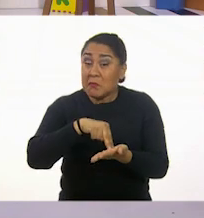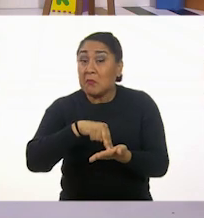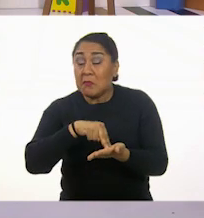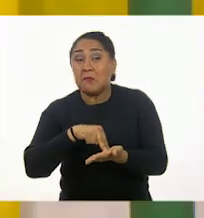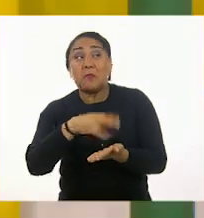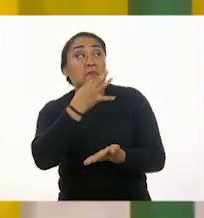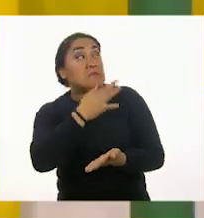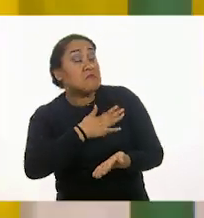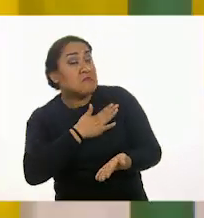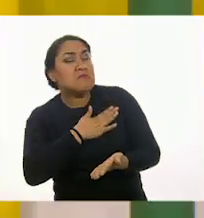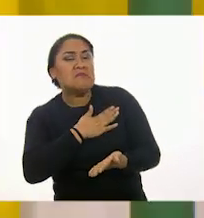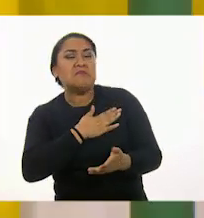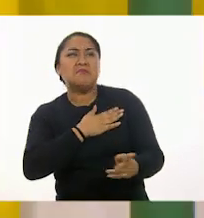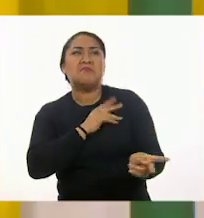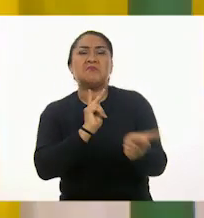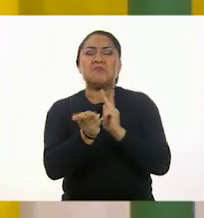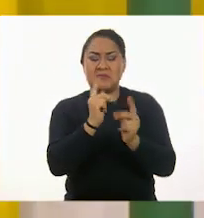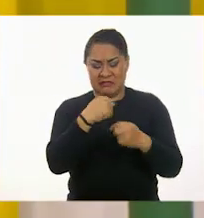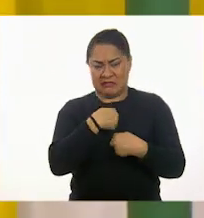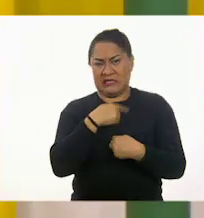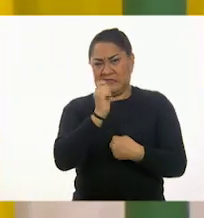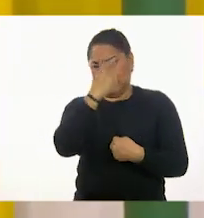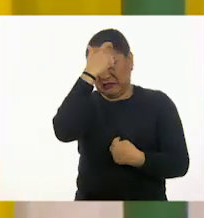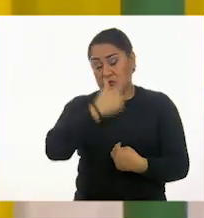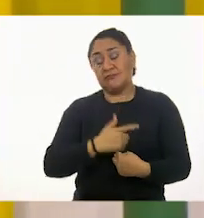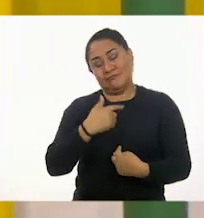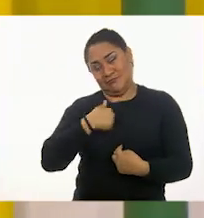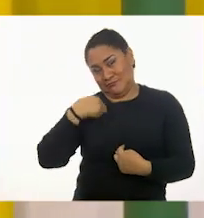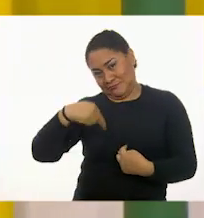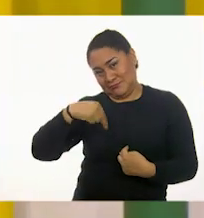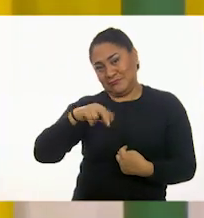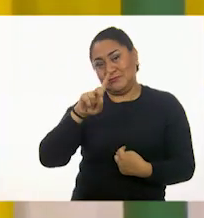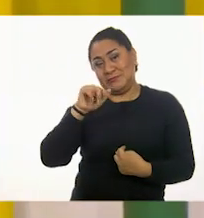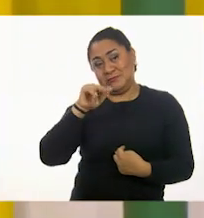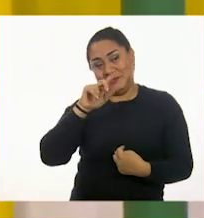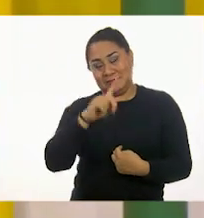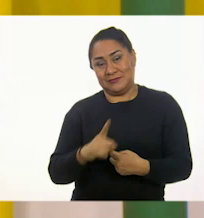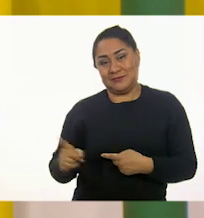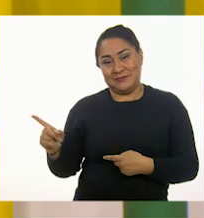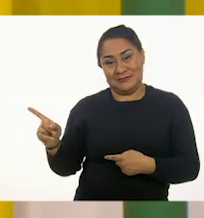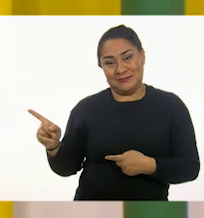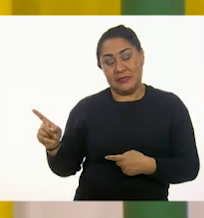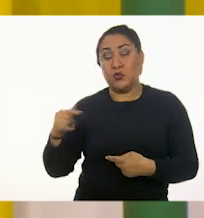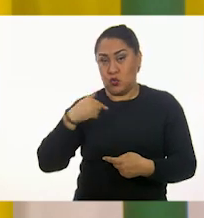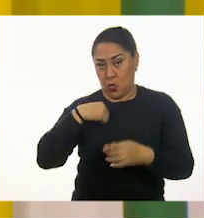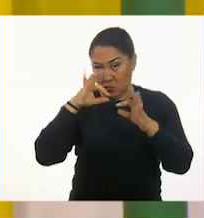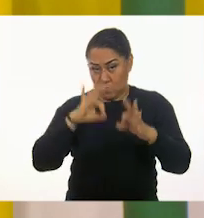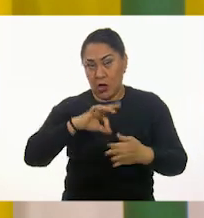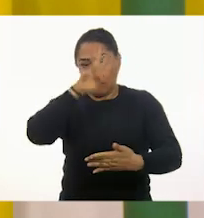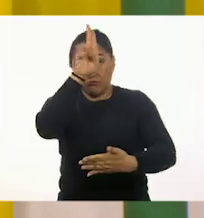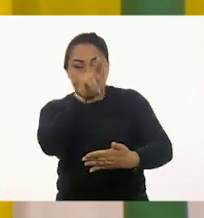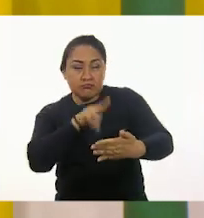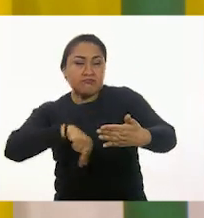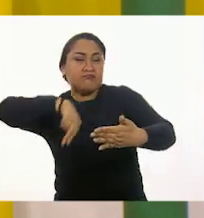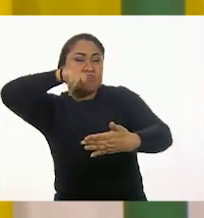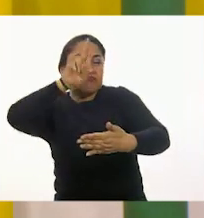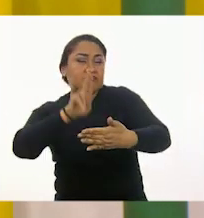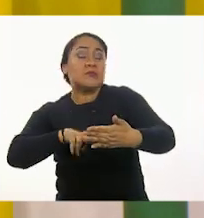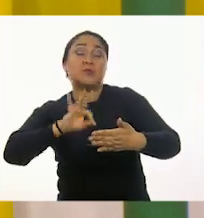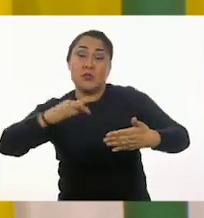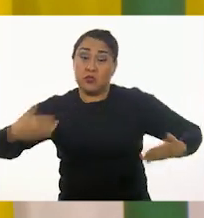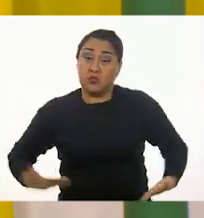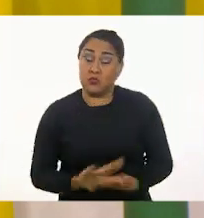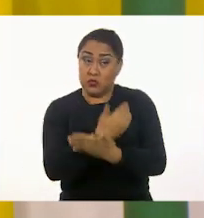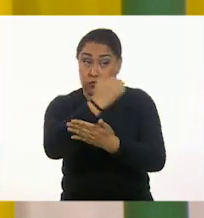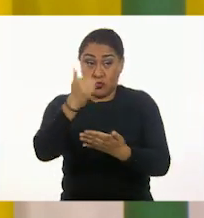me han llamado para hablar de mí. Yo soy David Alfaro Siqueiros, un pintor muralista mexicano. Nació